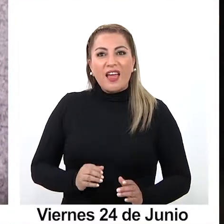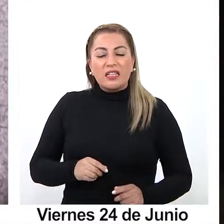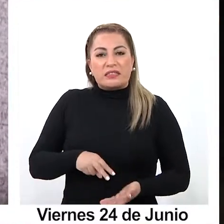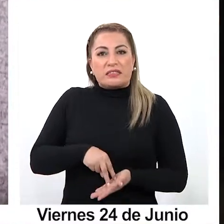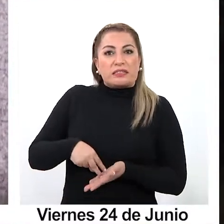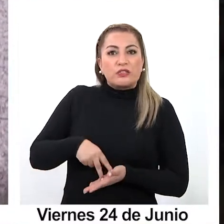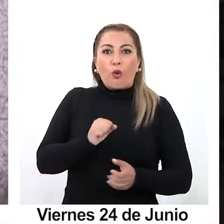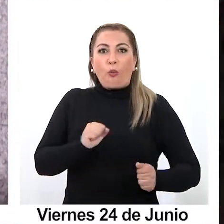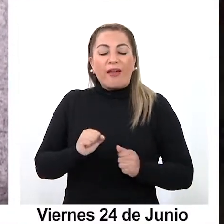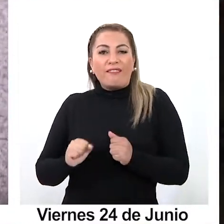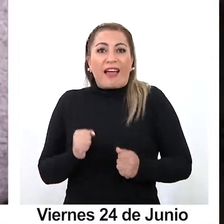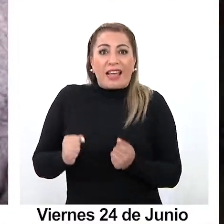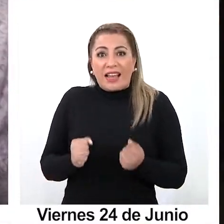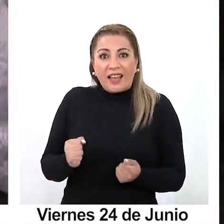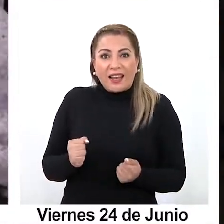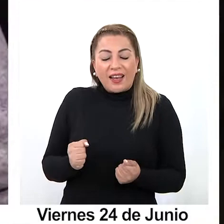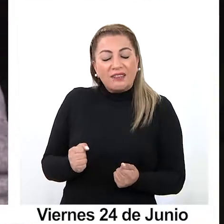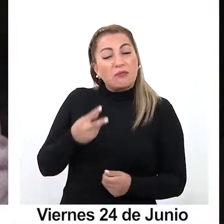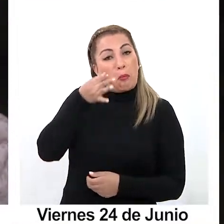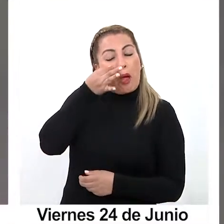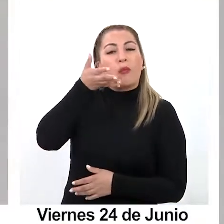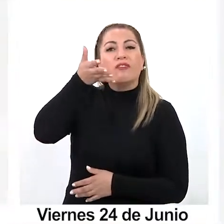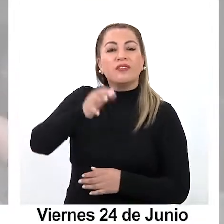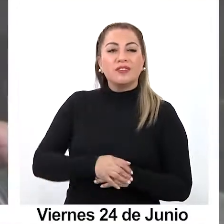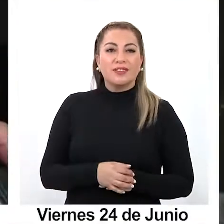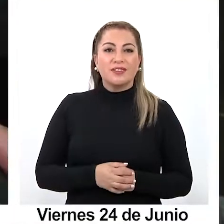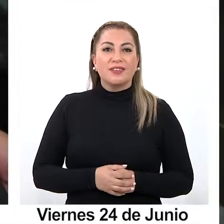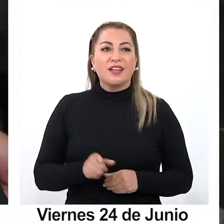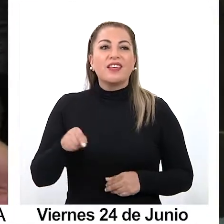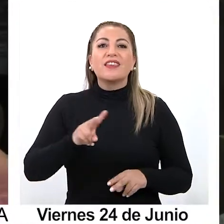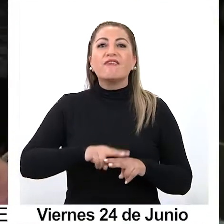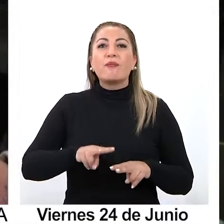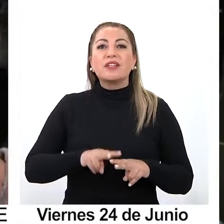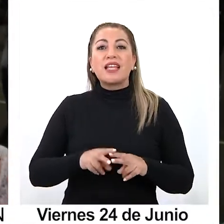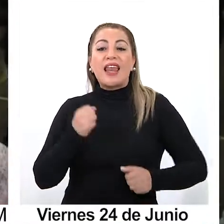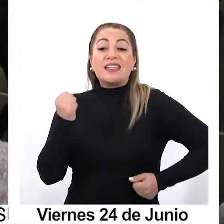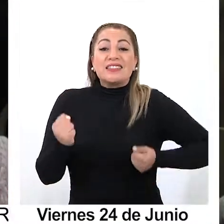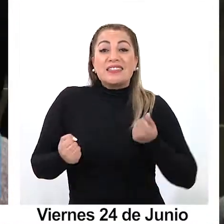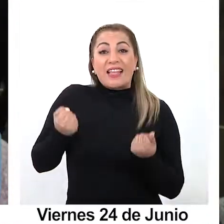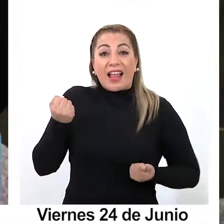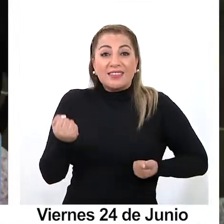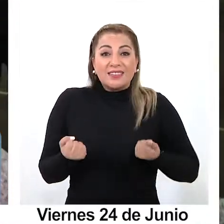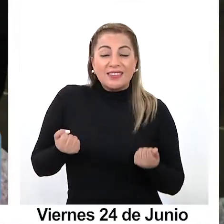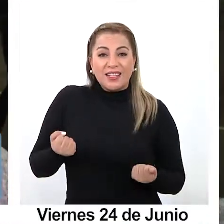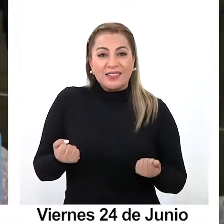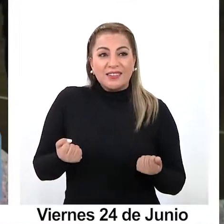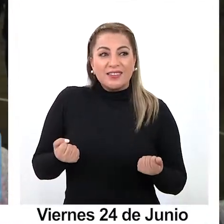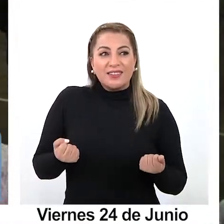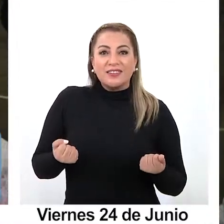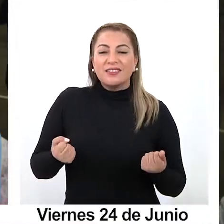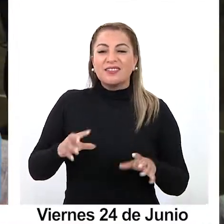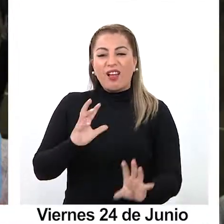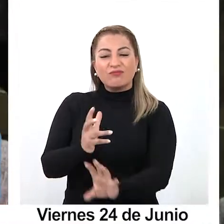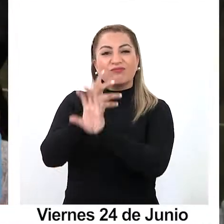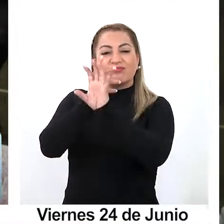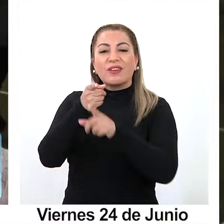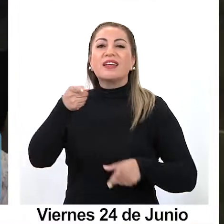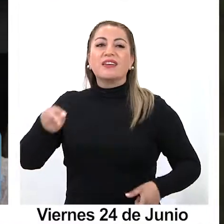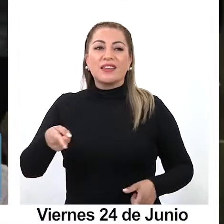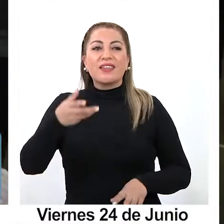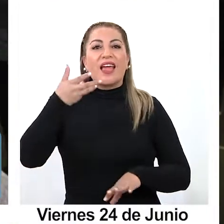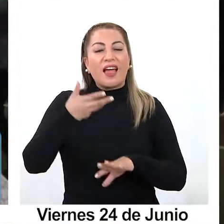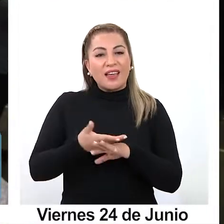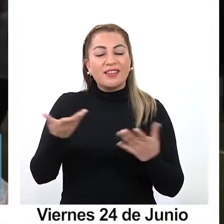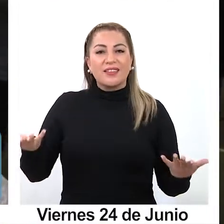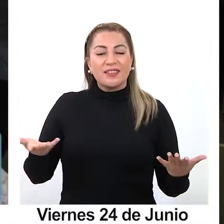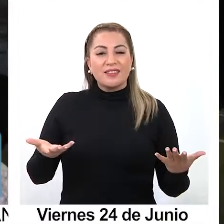de bailar? Vamos a ver. Estamos haciendo aquí unas clases de salsa. Salsa en línea es una de las variantes que